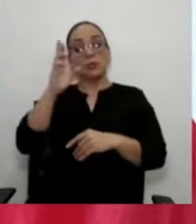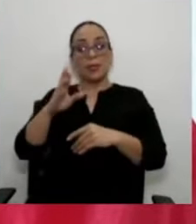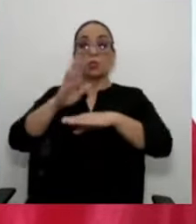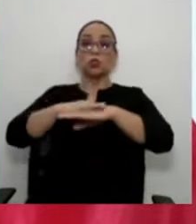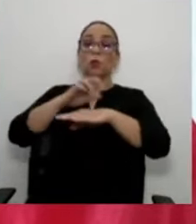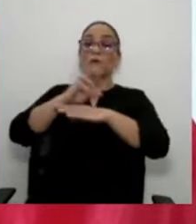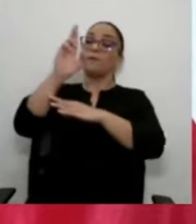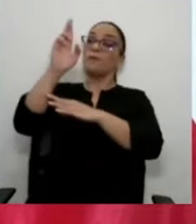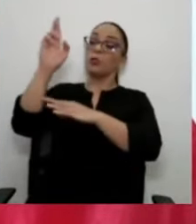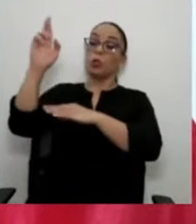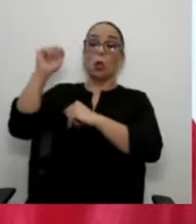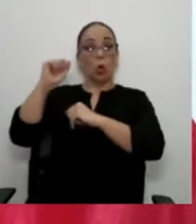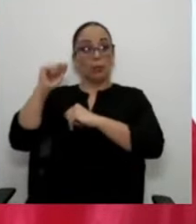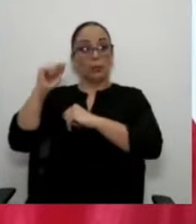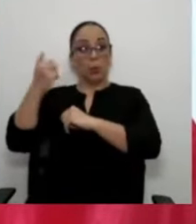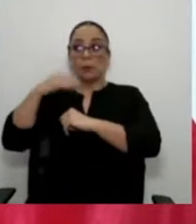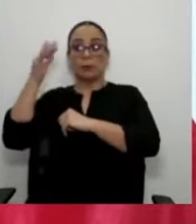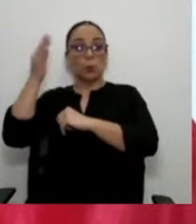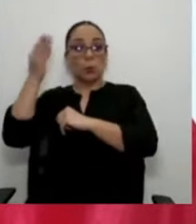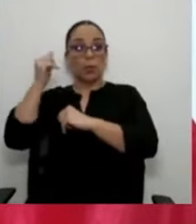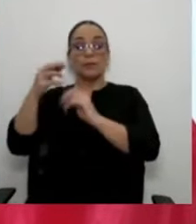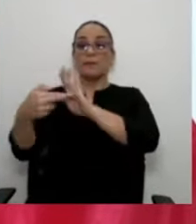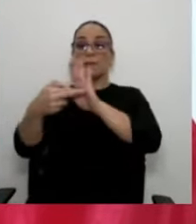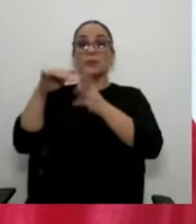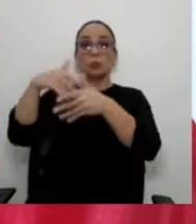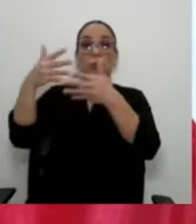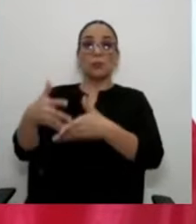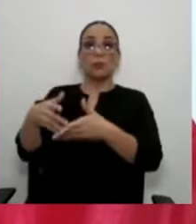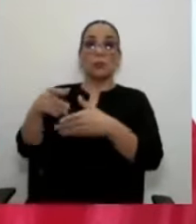rectora y representaciones estudiantiles son